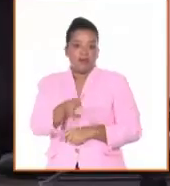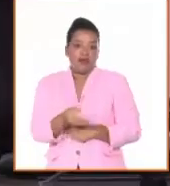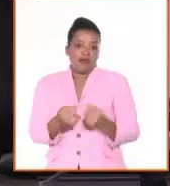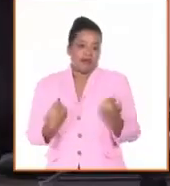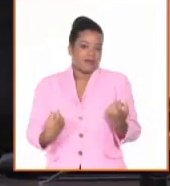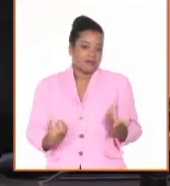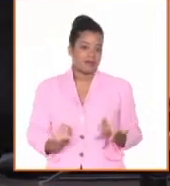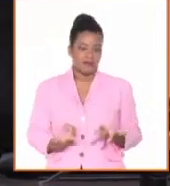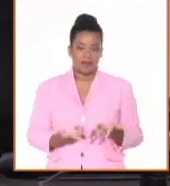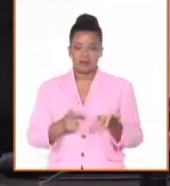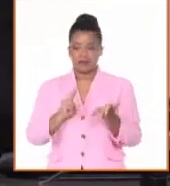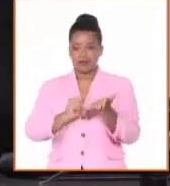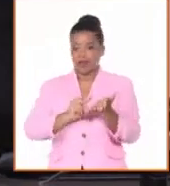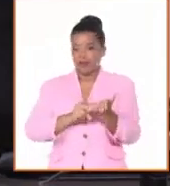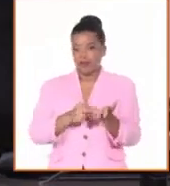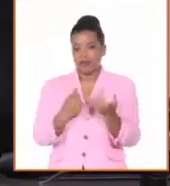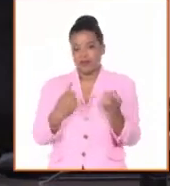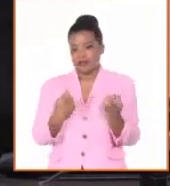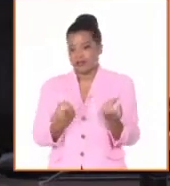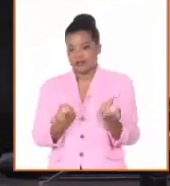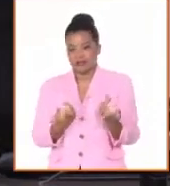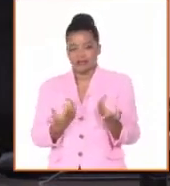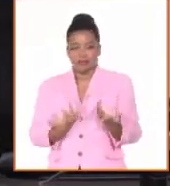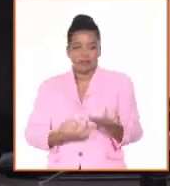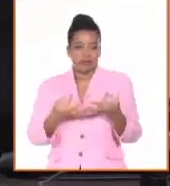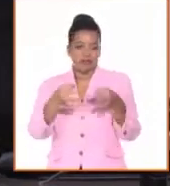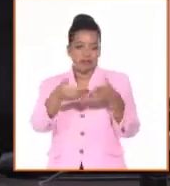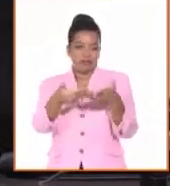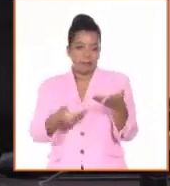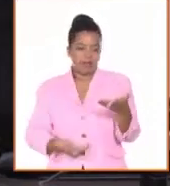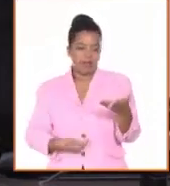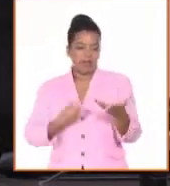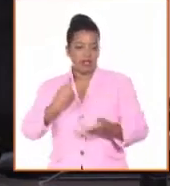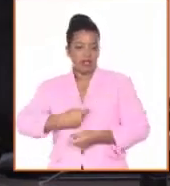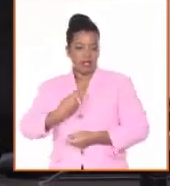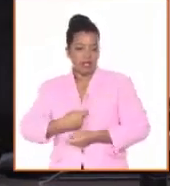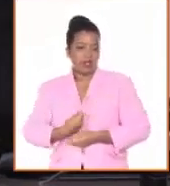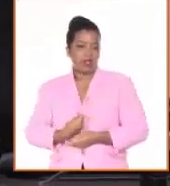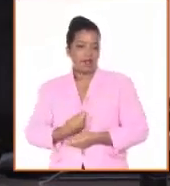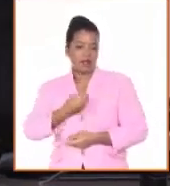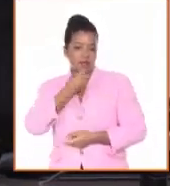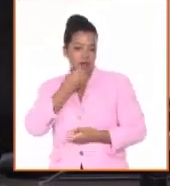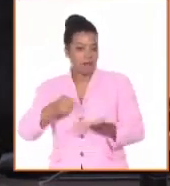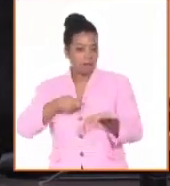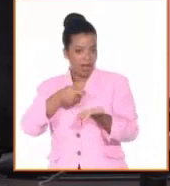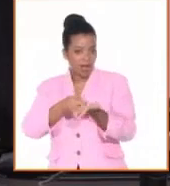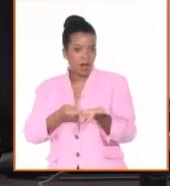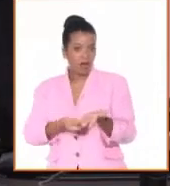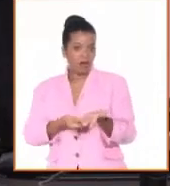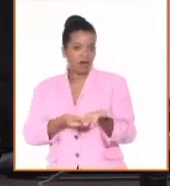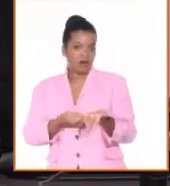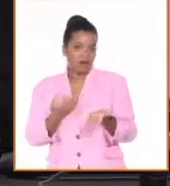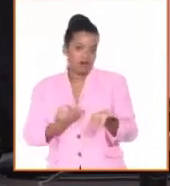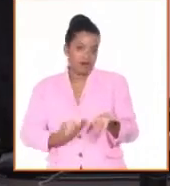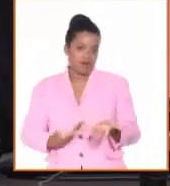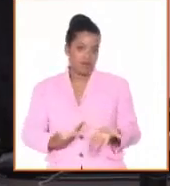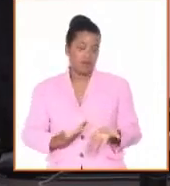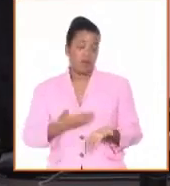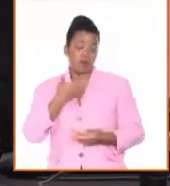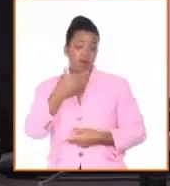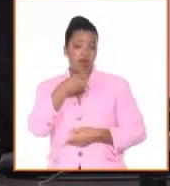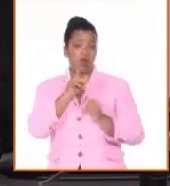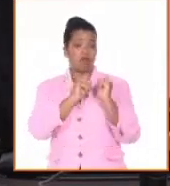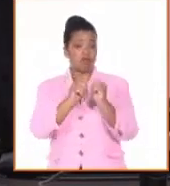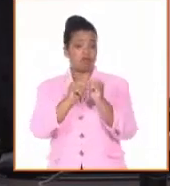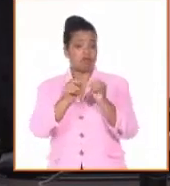como como en la notaría para ejercer su pago directamente o para llevarlo a través de la vía electrónica creo que es buena información